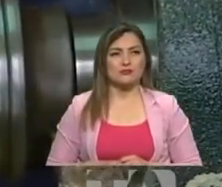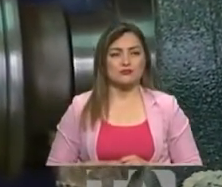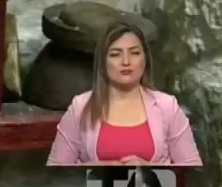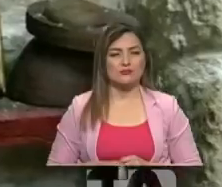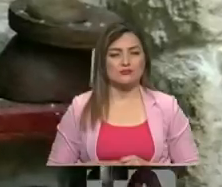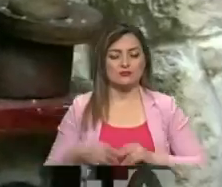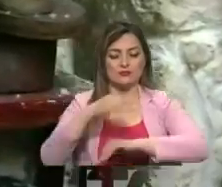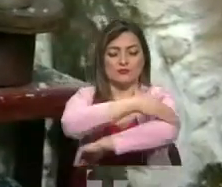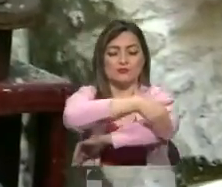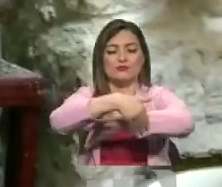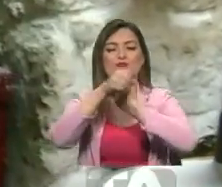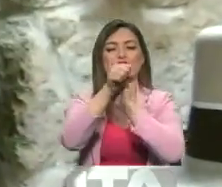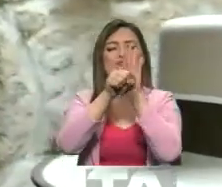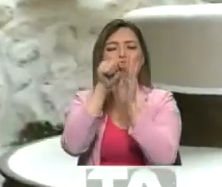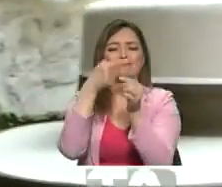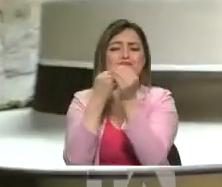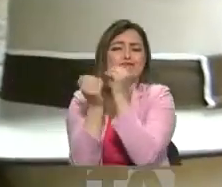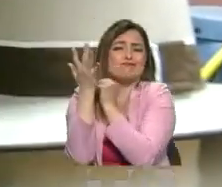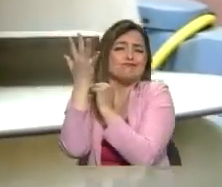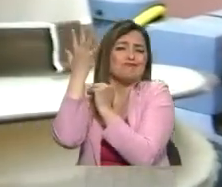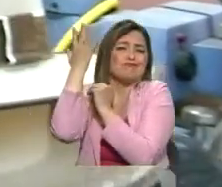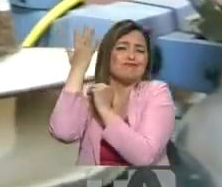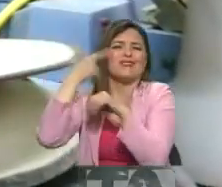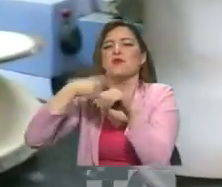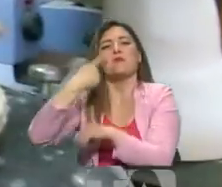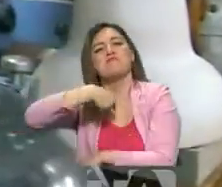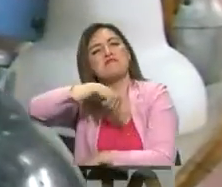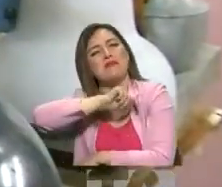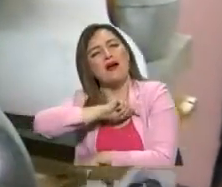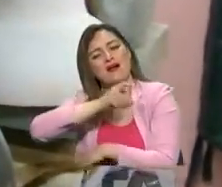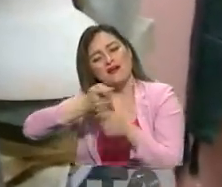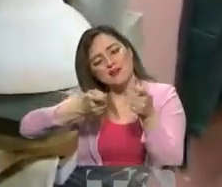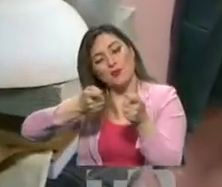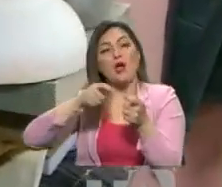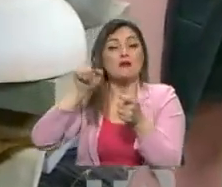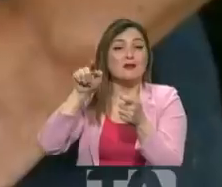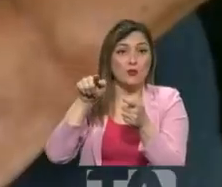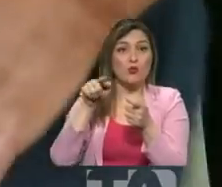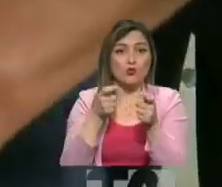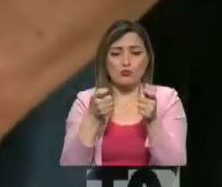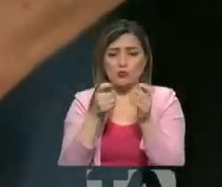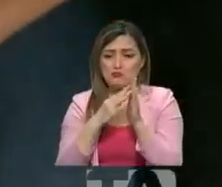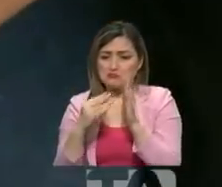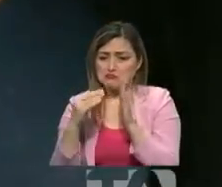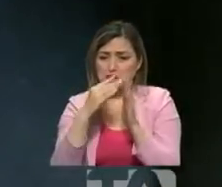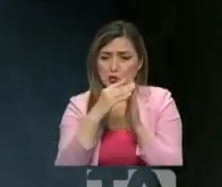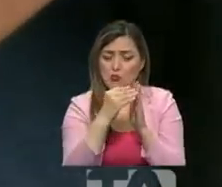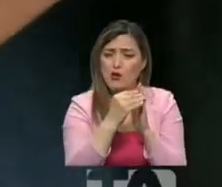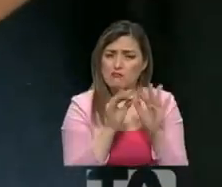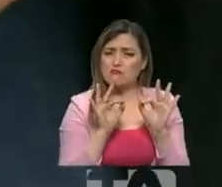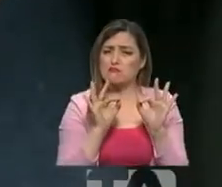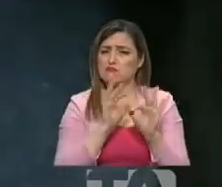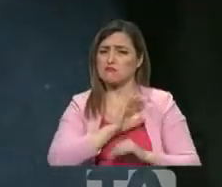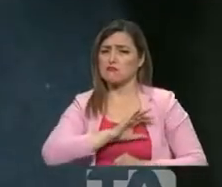La Ronda es un símbolo del Quito colonial. Es un atractivo que ha demostrado que puede ser bien manejado y replicado en otros sectores. Que el